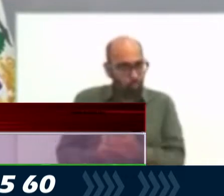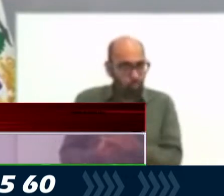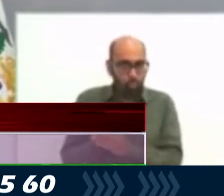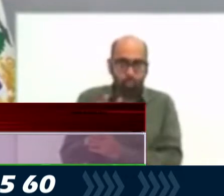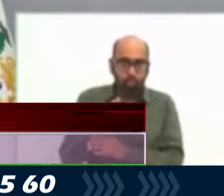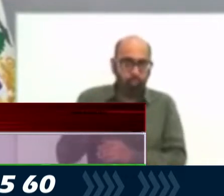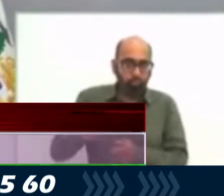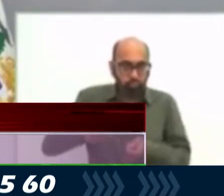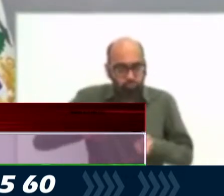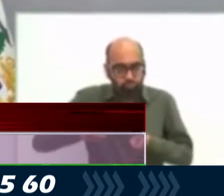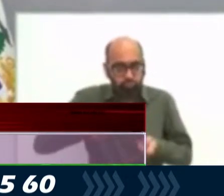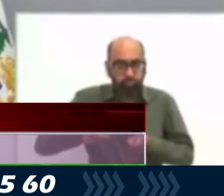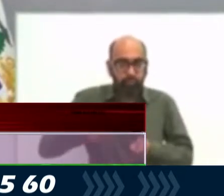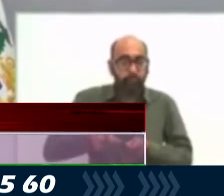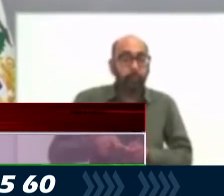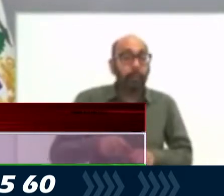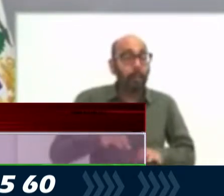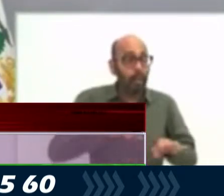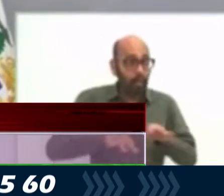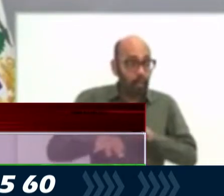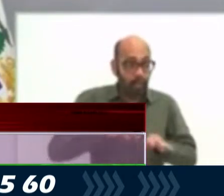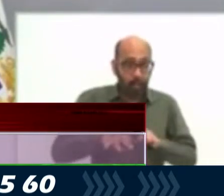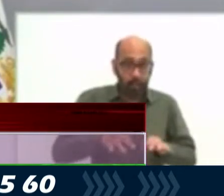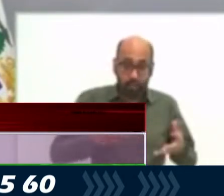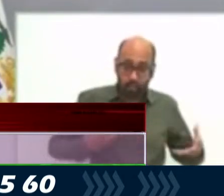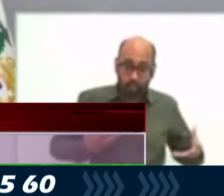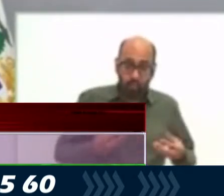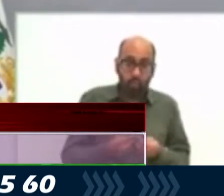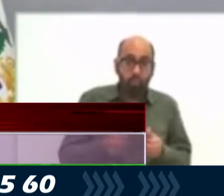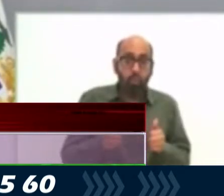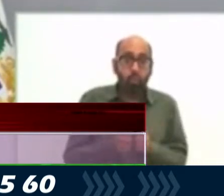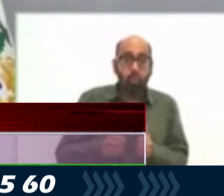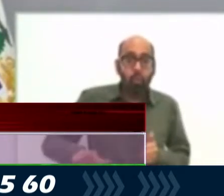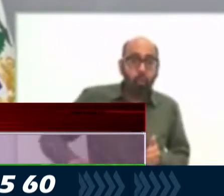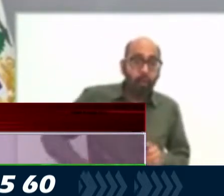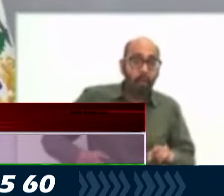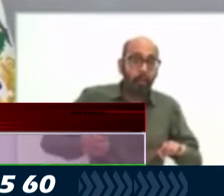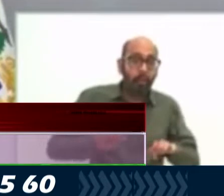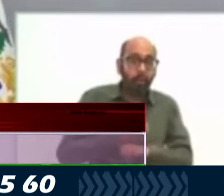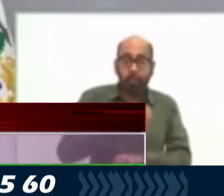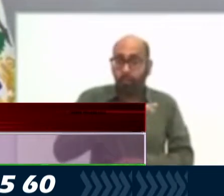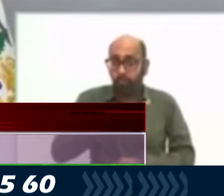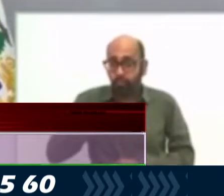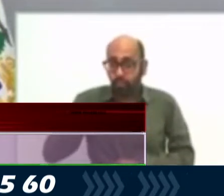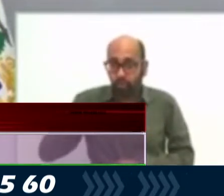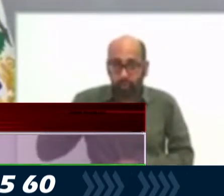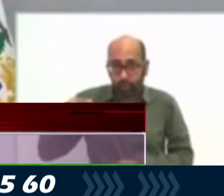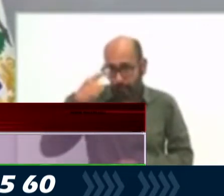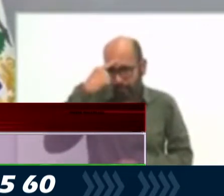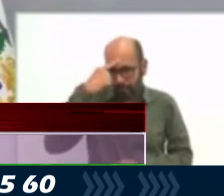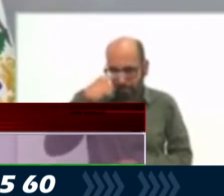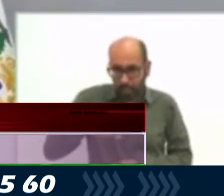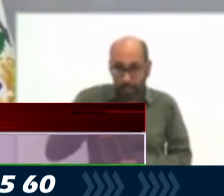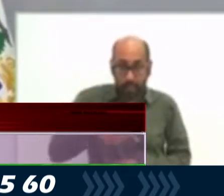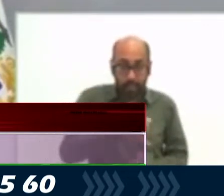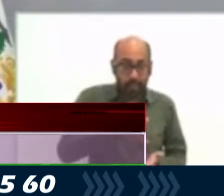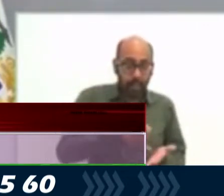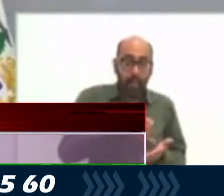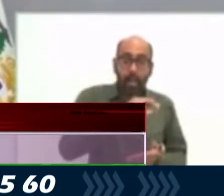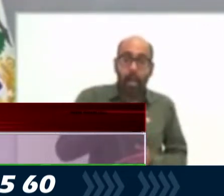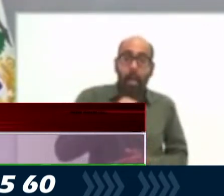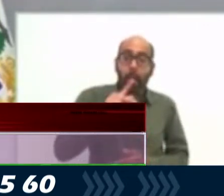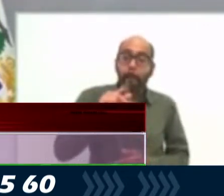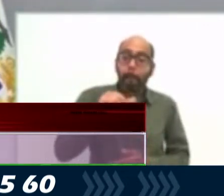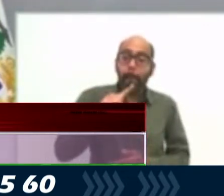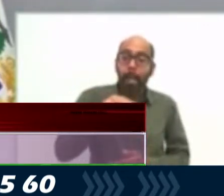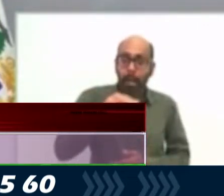planteados, como el colaborar de manera conjunta con el gobierno del estado de Michoacán para lograr que la isla de La Palma